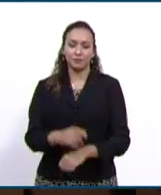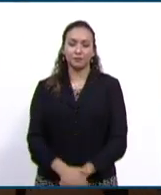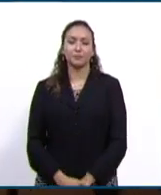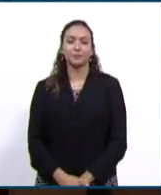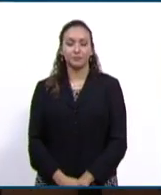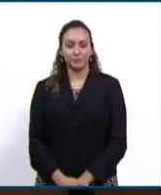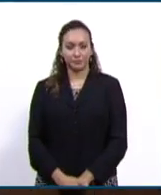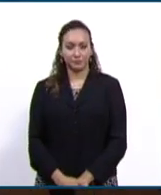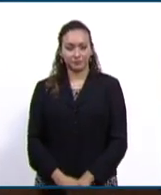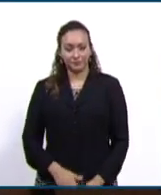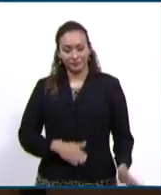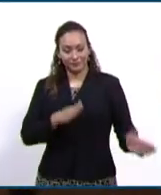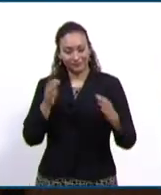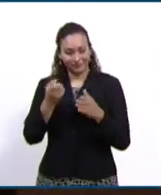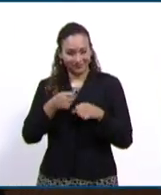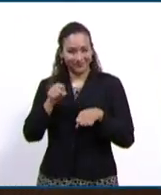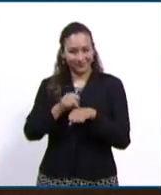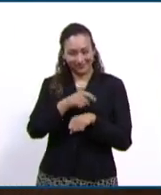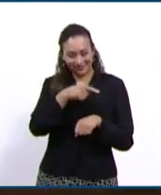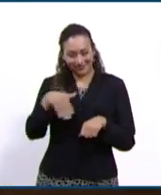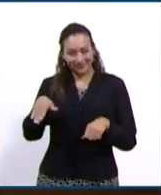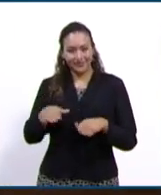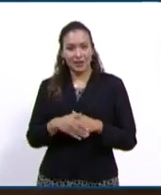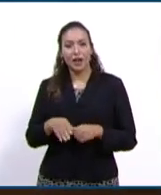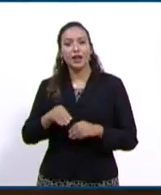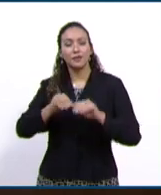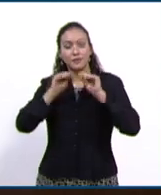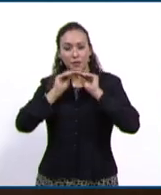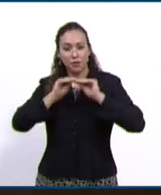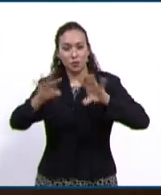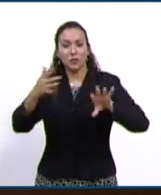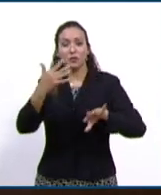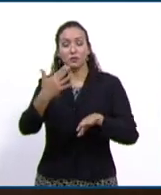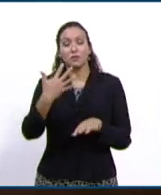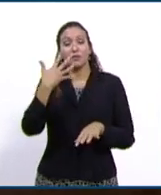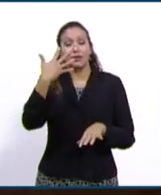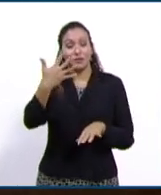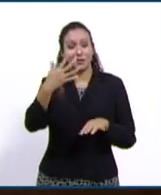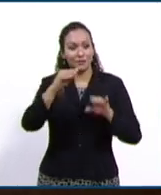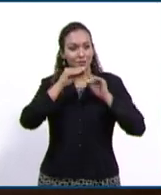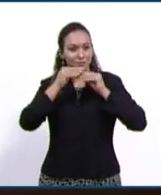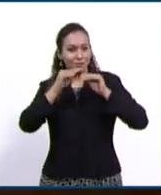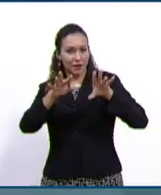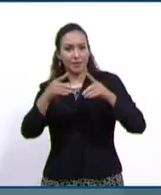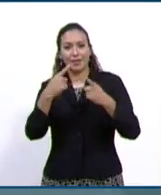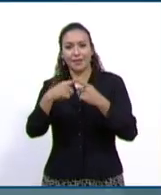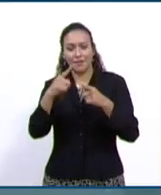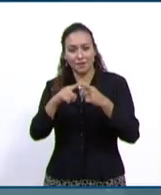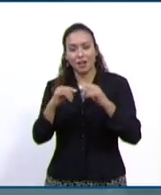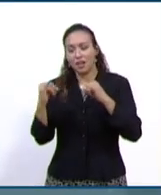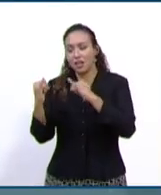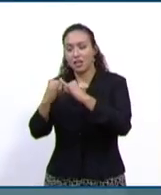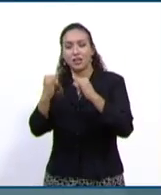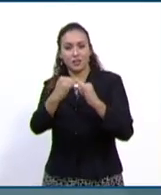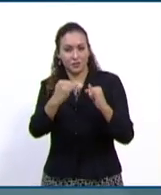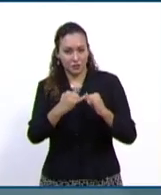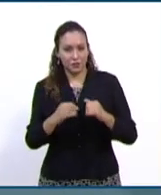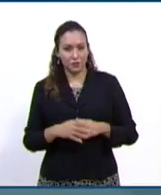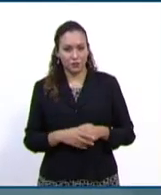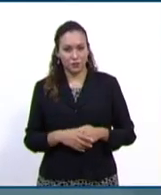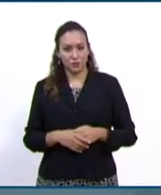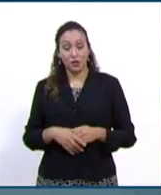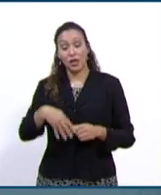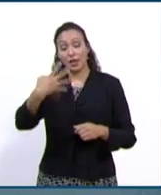En otros temas, en el semanario judicial de esta semana se publicaron 55 criterios de diversos órganos jurisdiccionales, de los